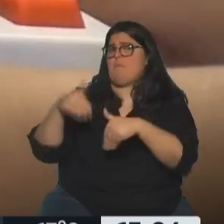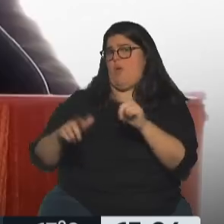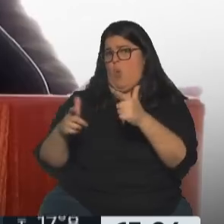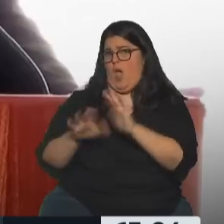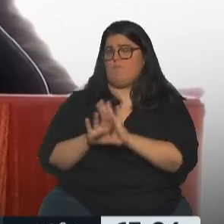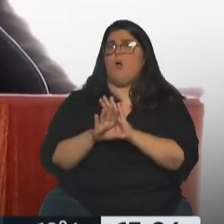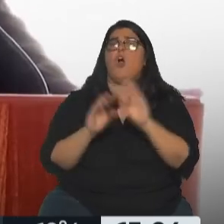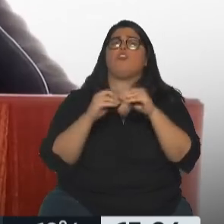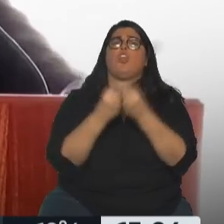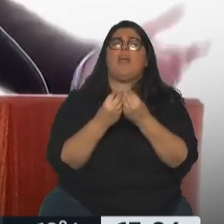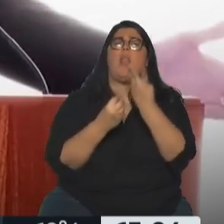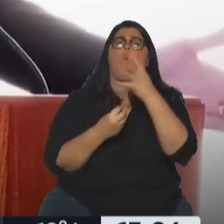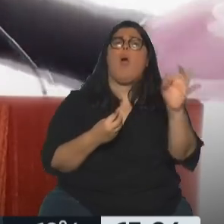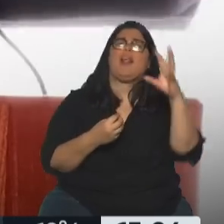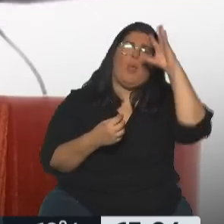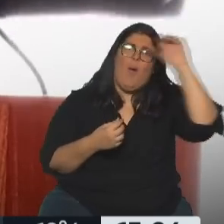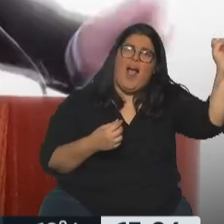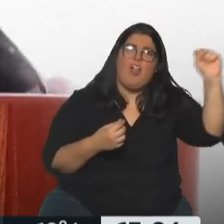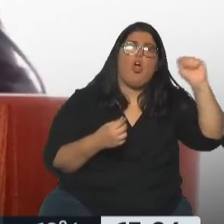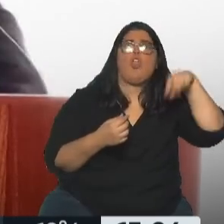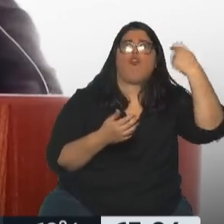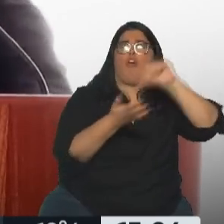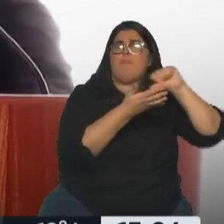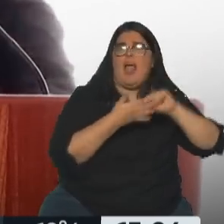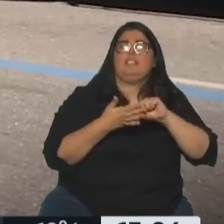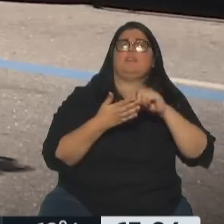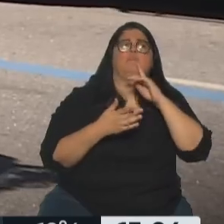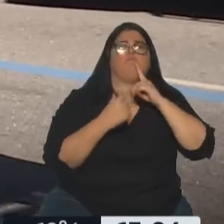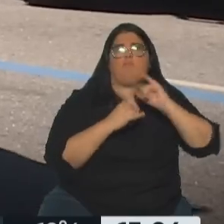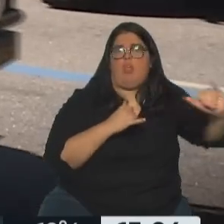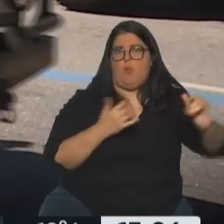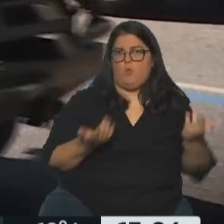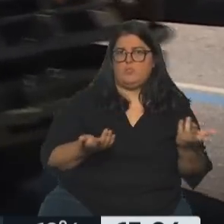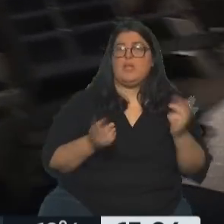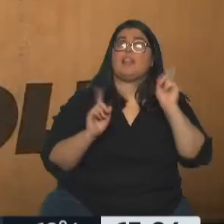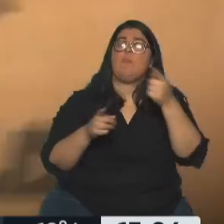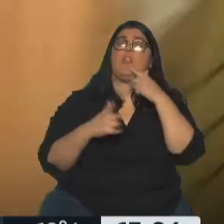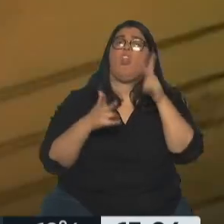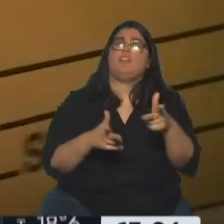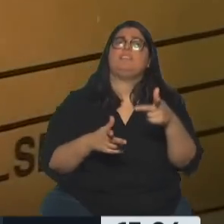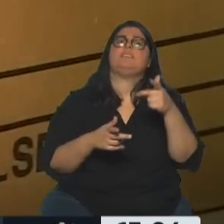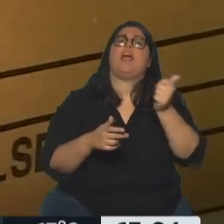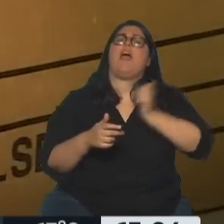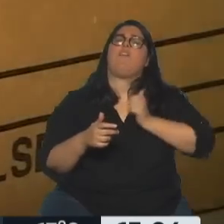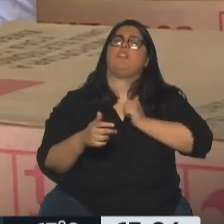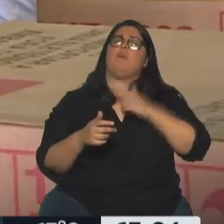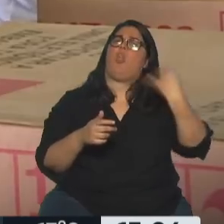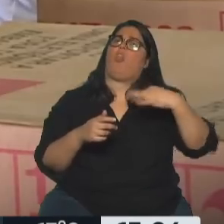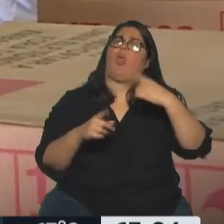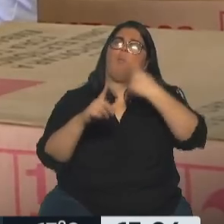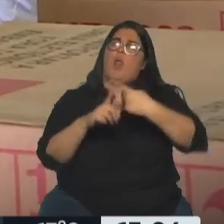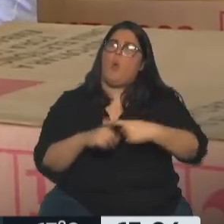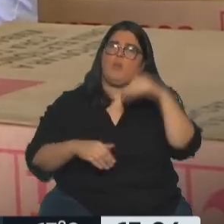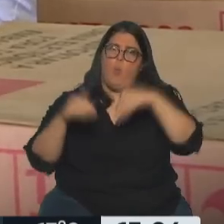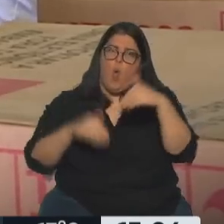40 embajadores extranjeros, donde también reclamó la participación de las Fuerzas Armadas en el recuento de los votos y volvió a criticar